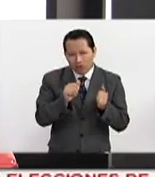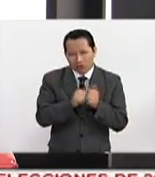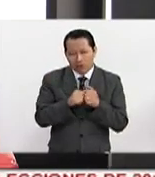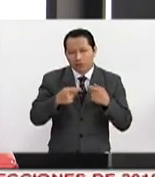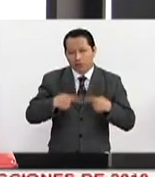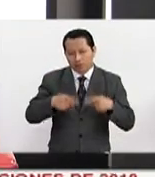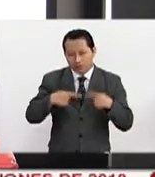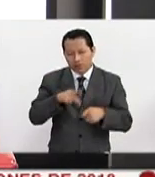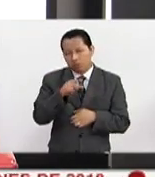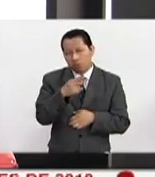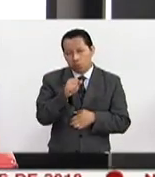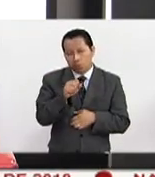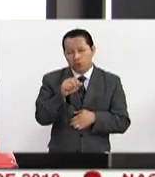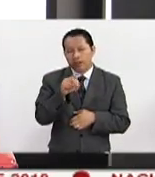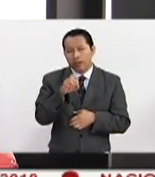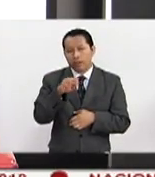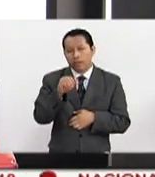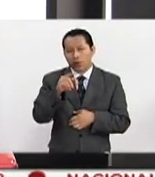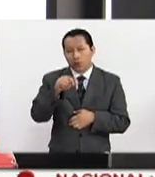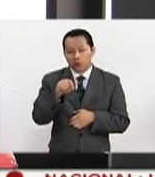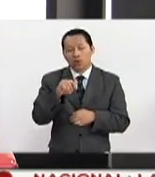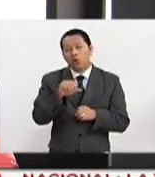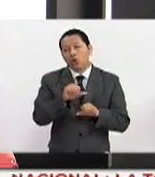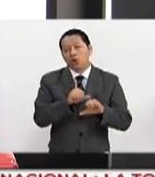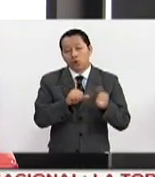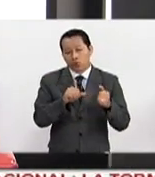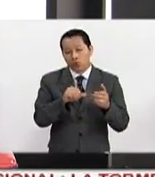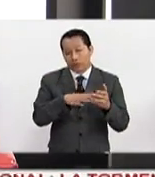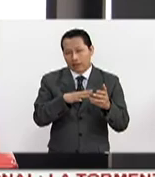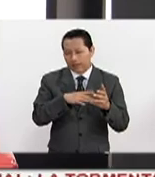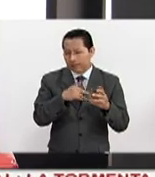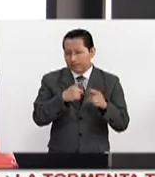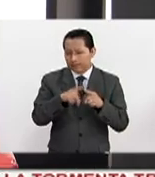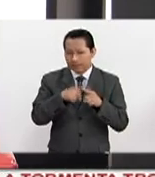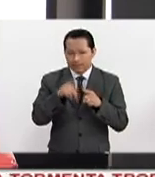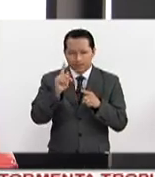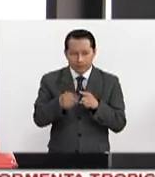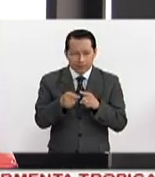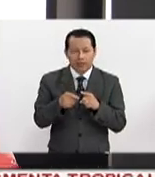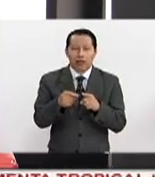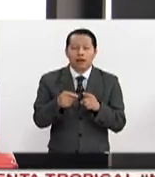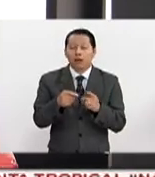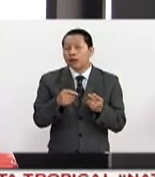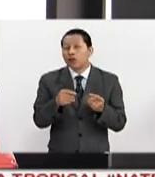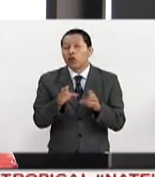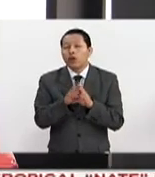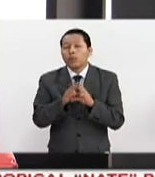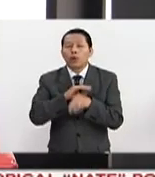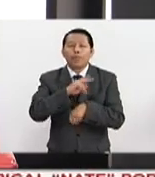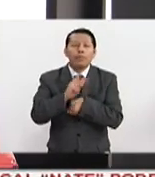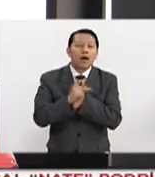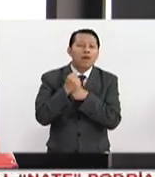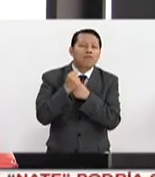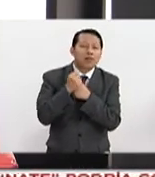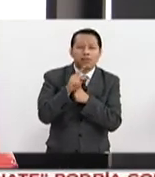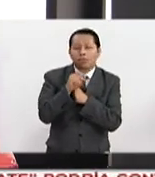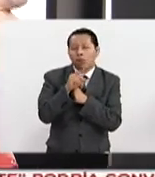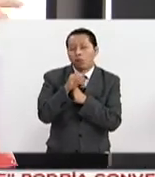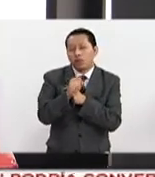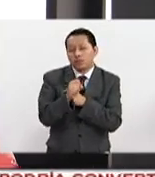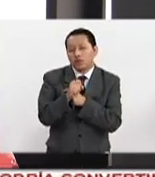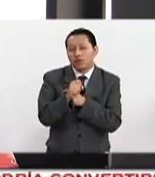personajes como Puigdemont, como Oriol Junqueras, ¿no? O sea, que apelan a un nacionalismo y un populismo,